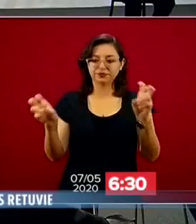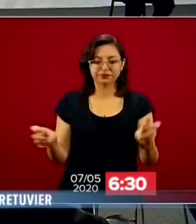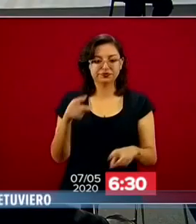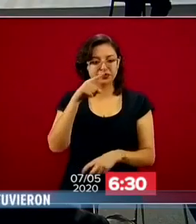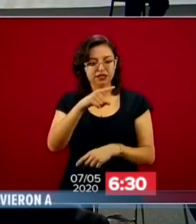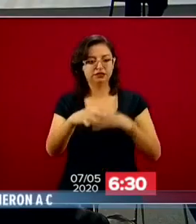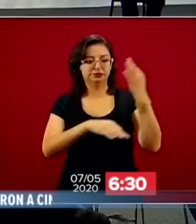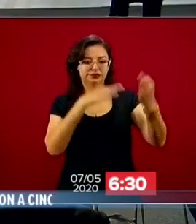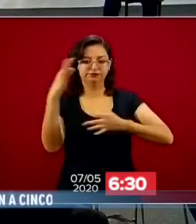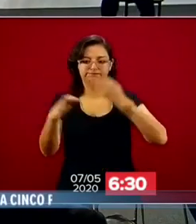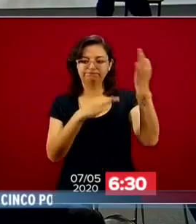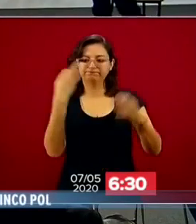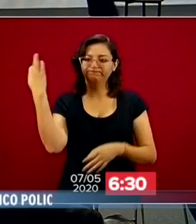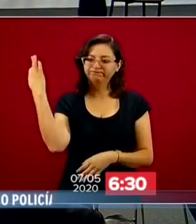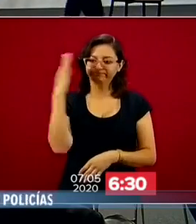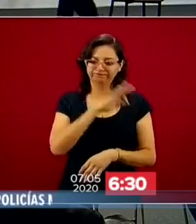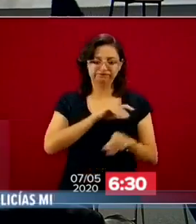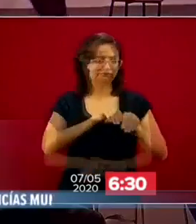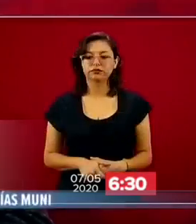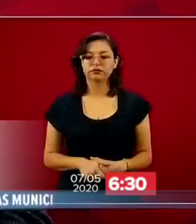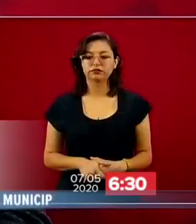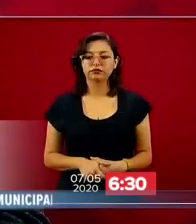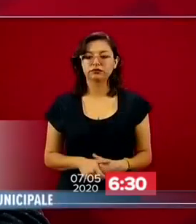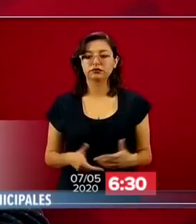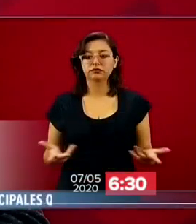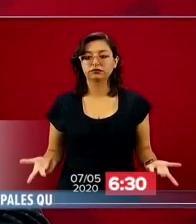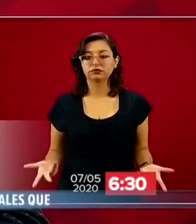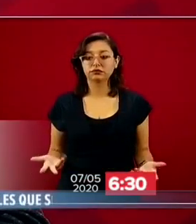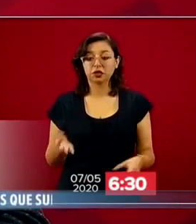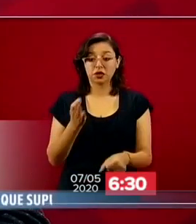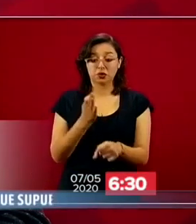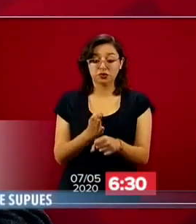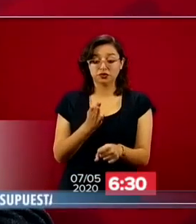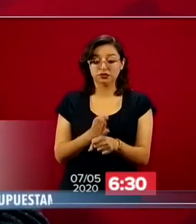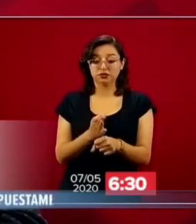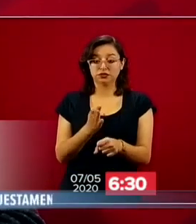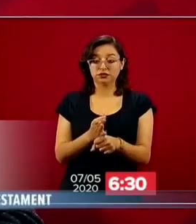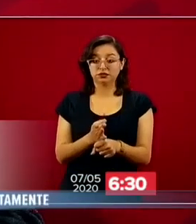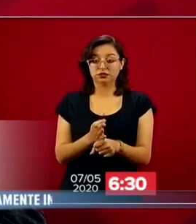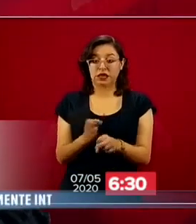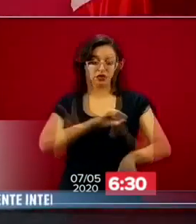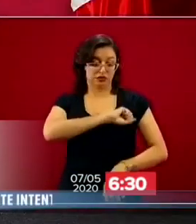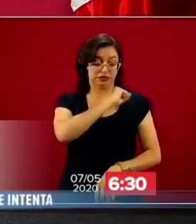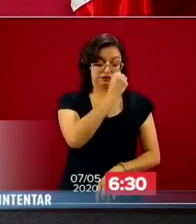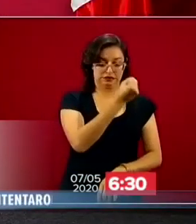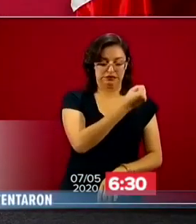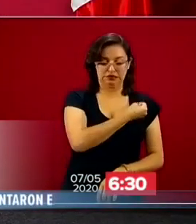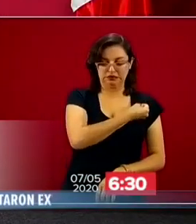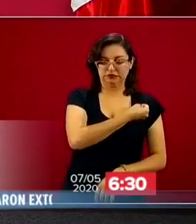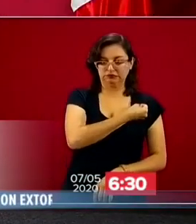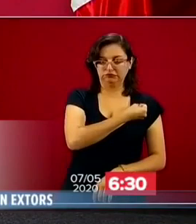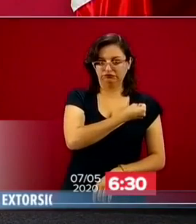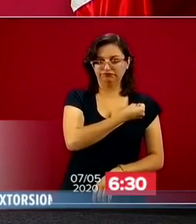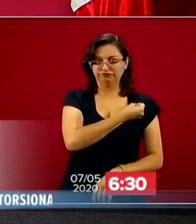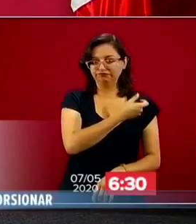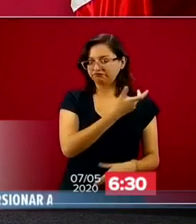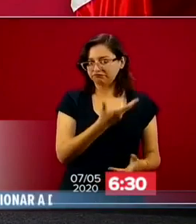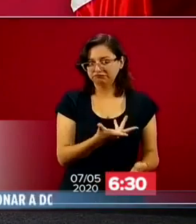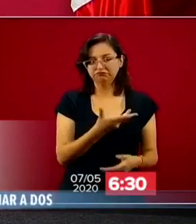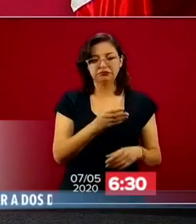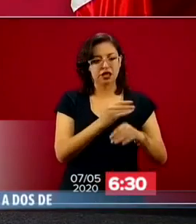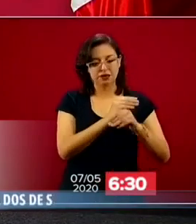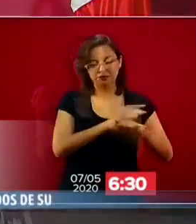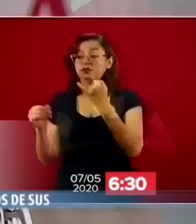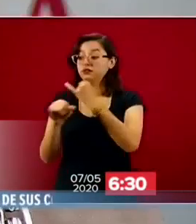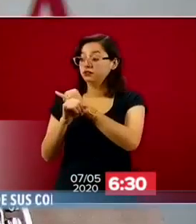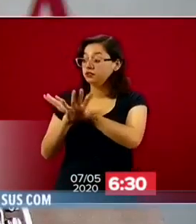que informen sobre quienes están financiando campañas de noticias falsas acerca del COVID-19. Este fenómeno de desinformación fue explicado por